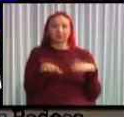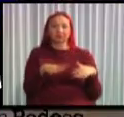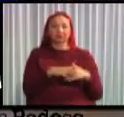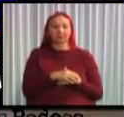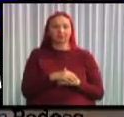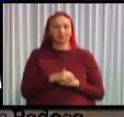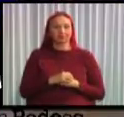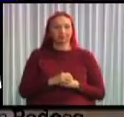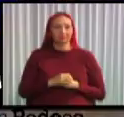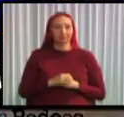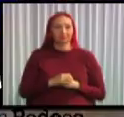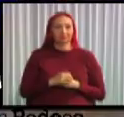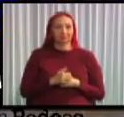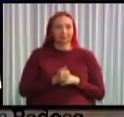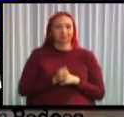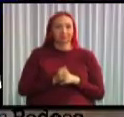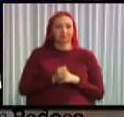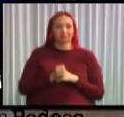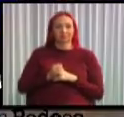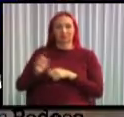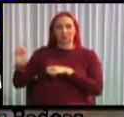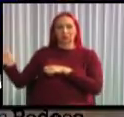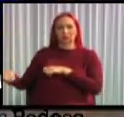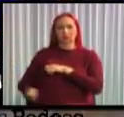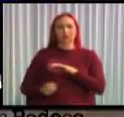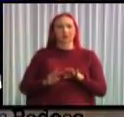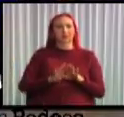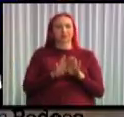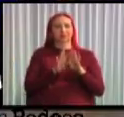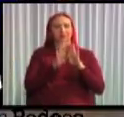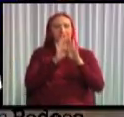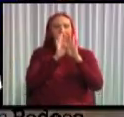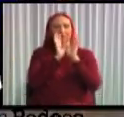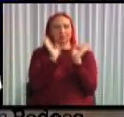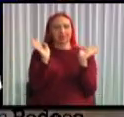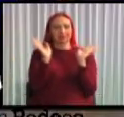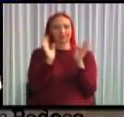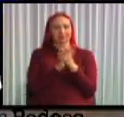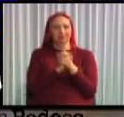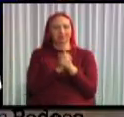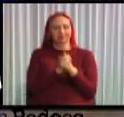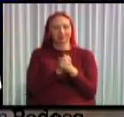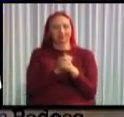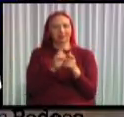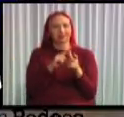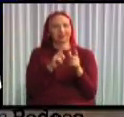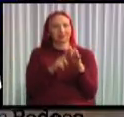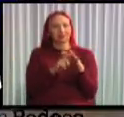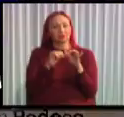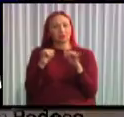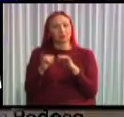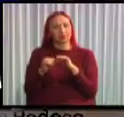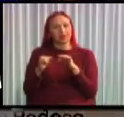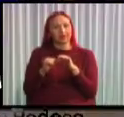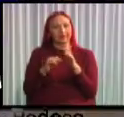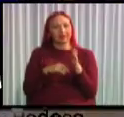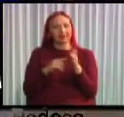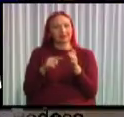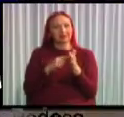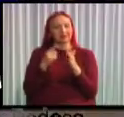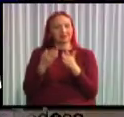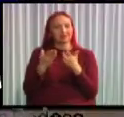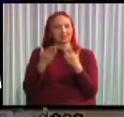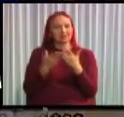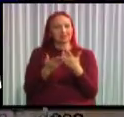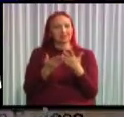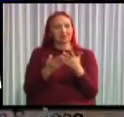fallaba. ¿Alguna vez les pegaron por romper los zapatos? Claro, el dedo gordo le salía a uno siempre. Entonces uno jugaba descalzo. A veces le daban